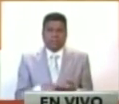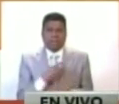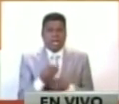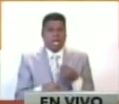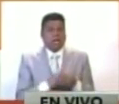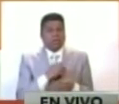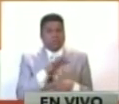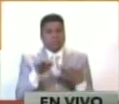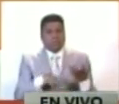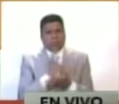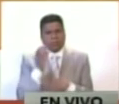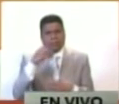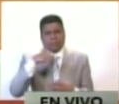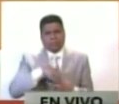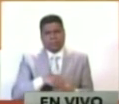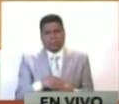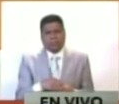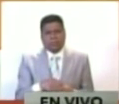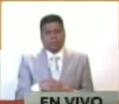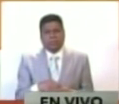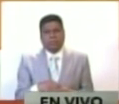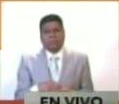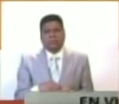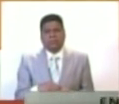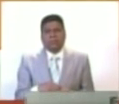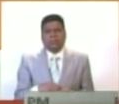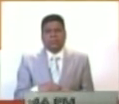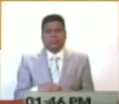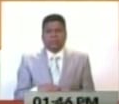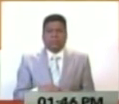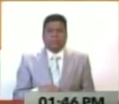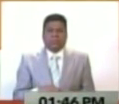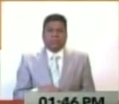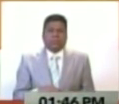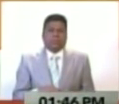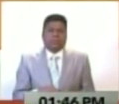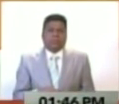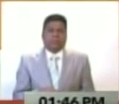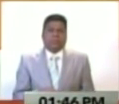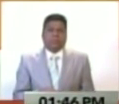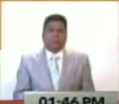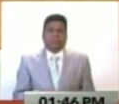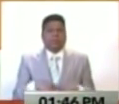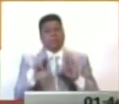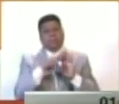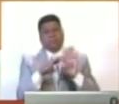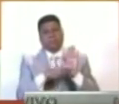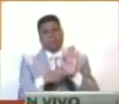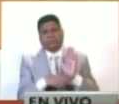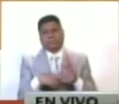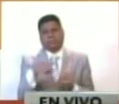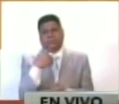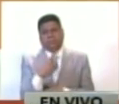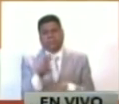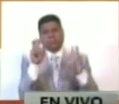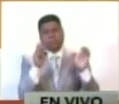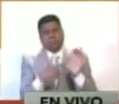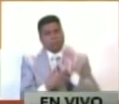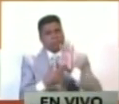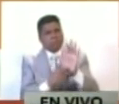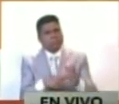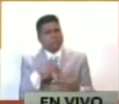conflicto interno justamente entre una posición nacional y una posición apátrida, entreguista, y que demuestra nuevamente cómo están